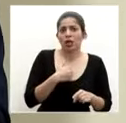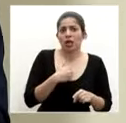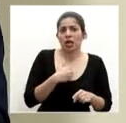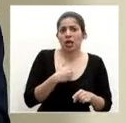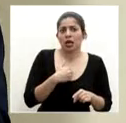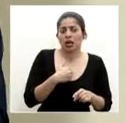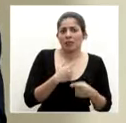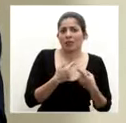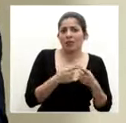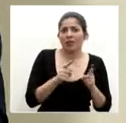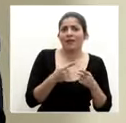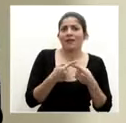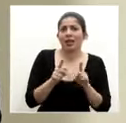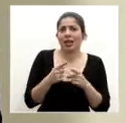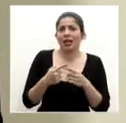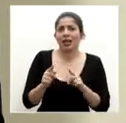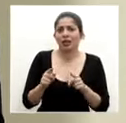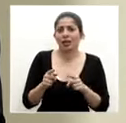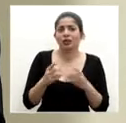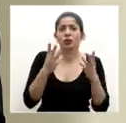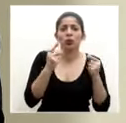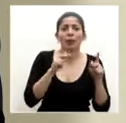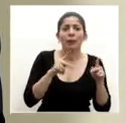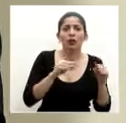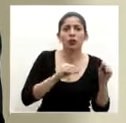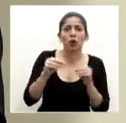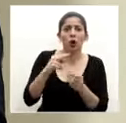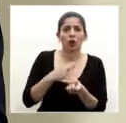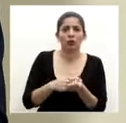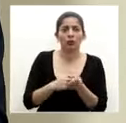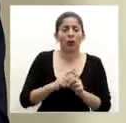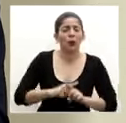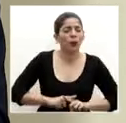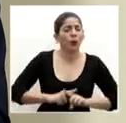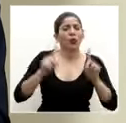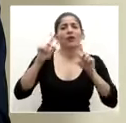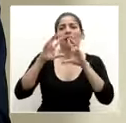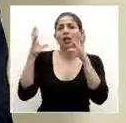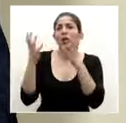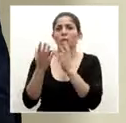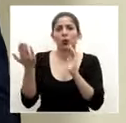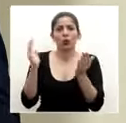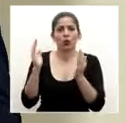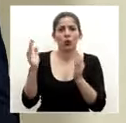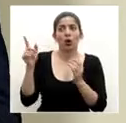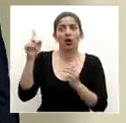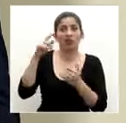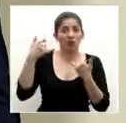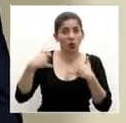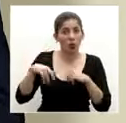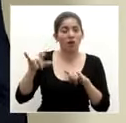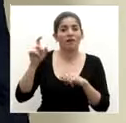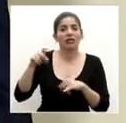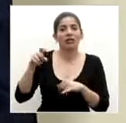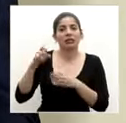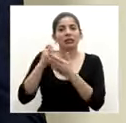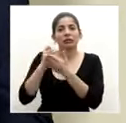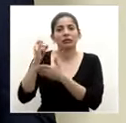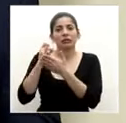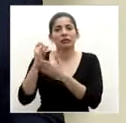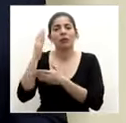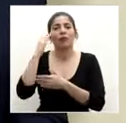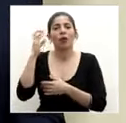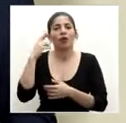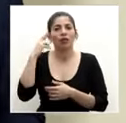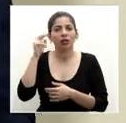teniendo diferencias en hospitalización muy diferentes al resto del mundo, que todavía tenemos que investigar la causa del